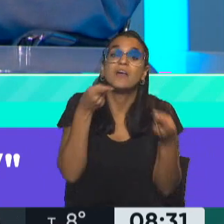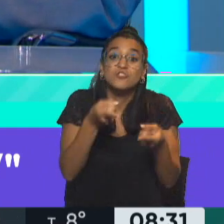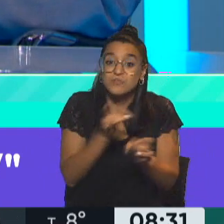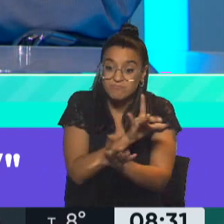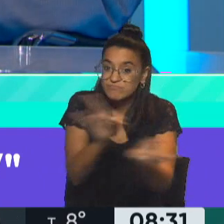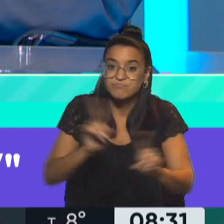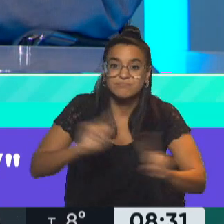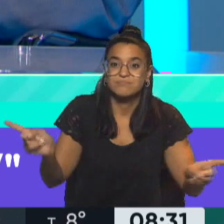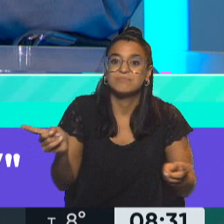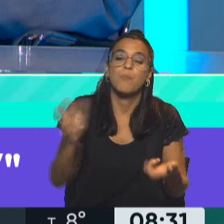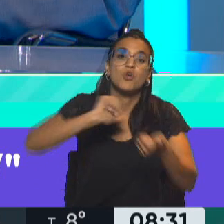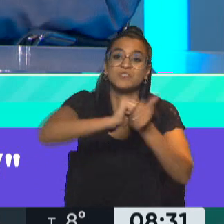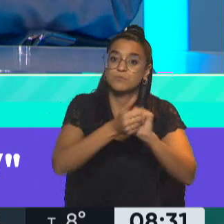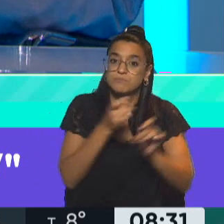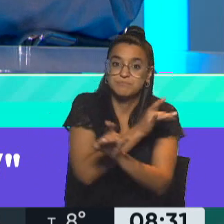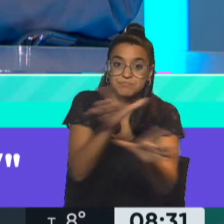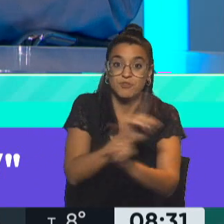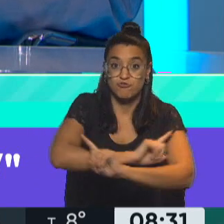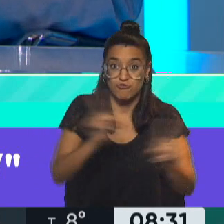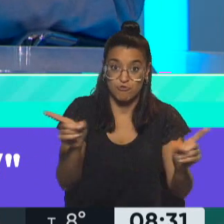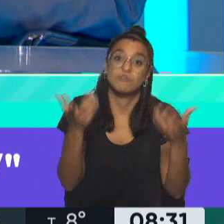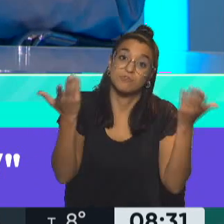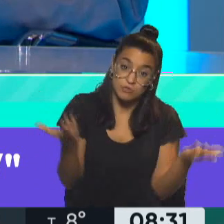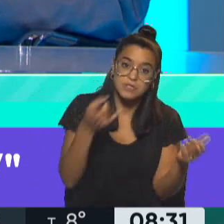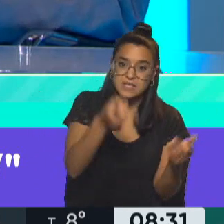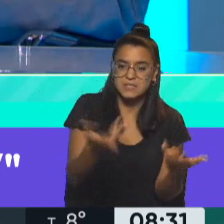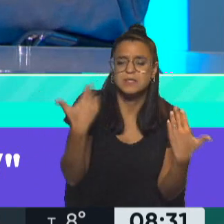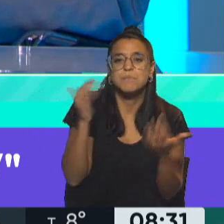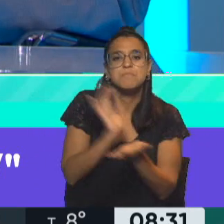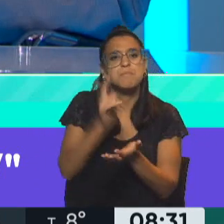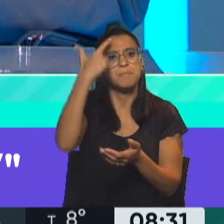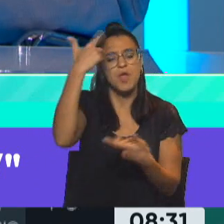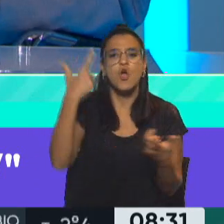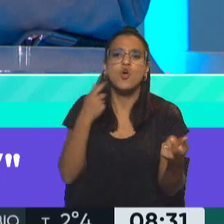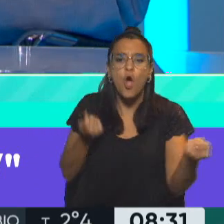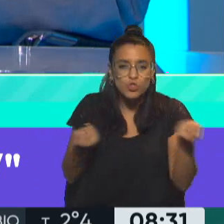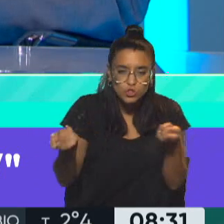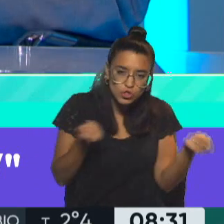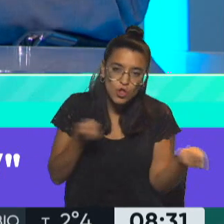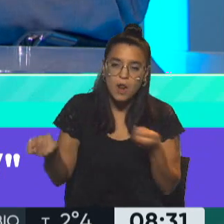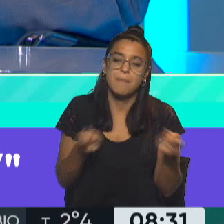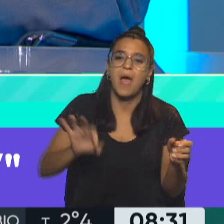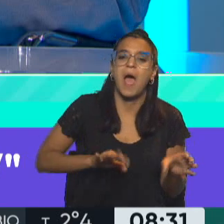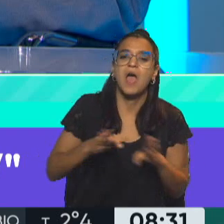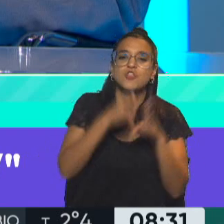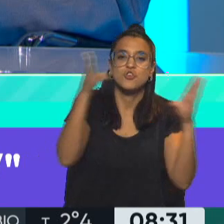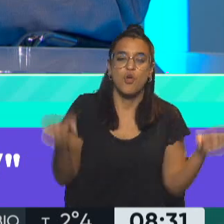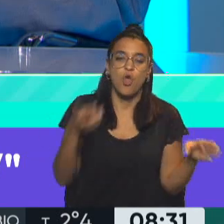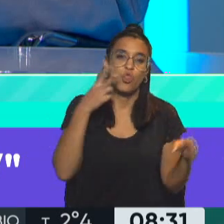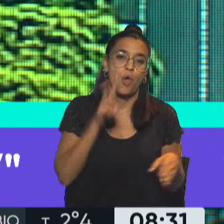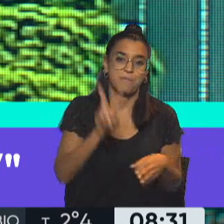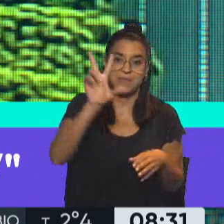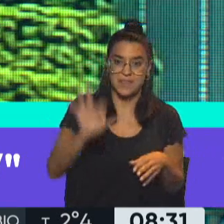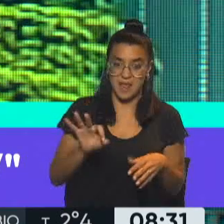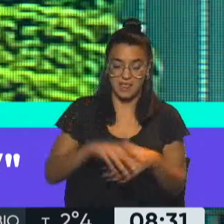transmiten el virus por vía sexual entonces de esa manera el mundo se plantea controlarla la epidemia para el año 2030 doctor recién